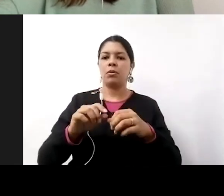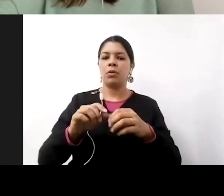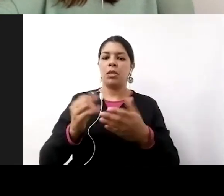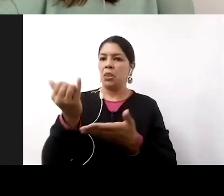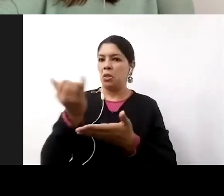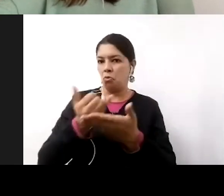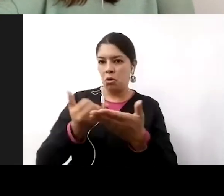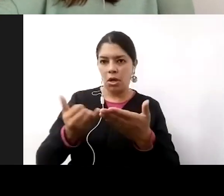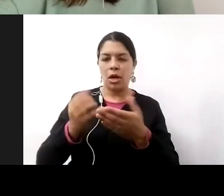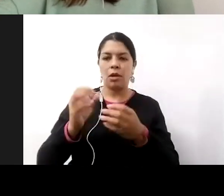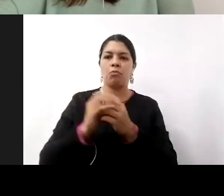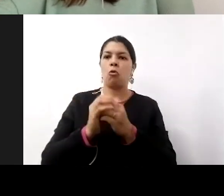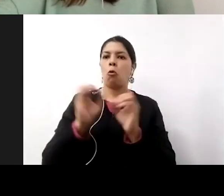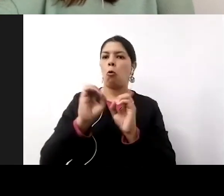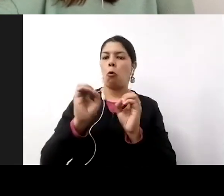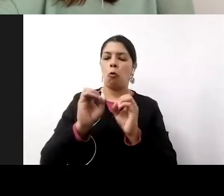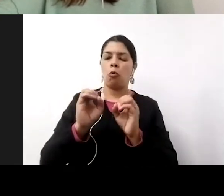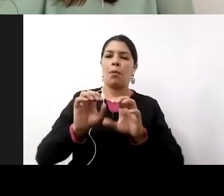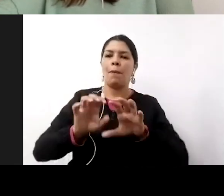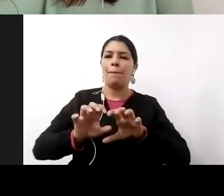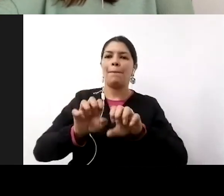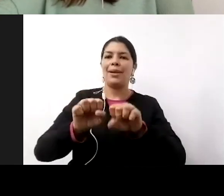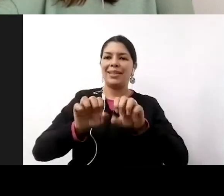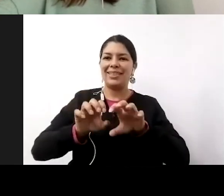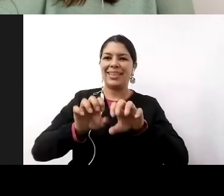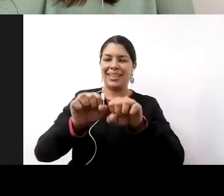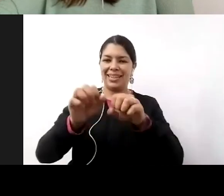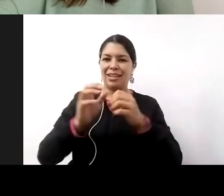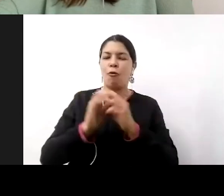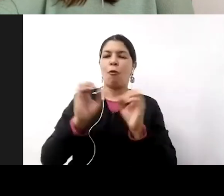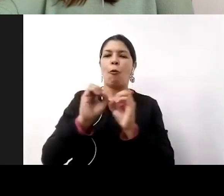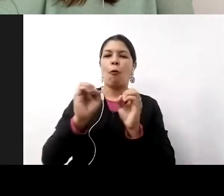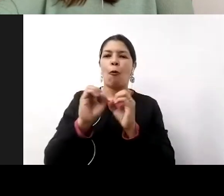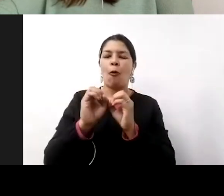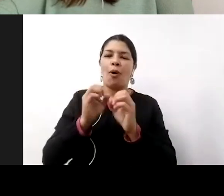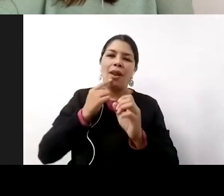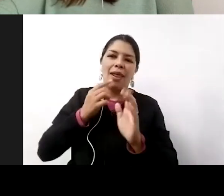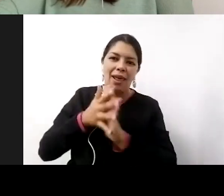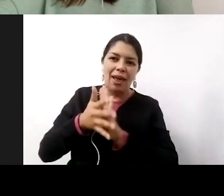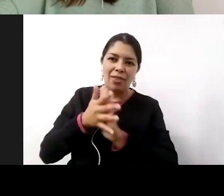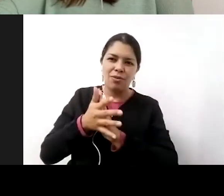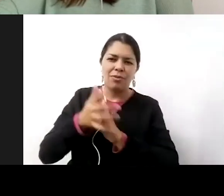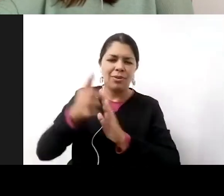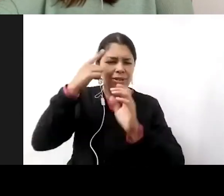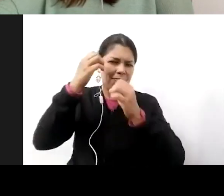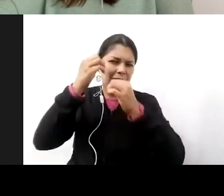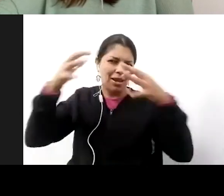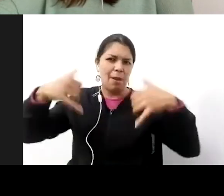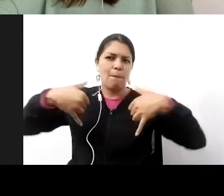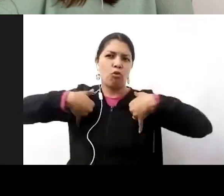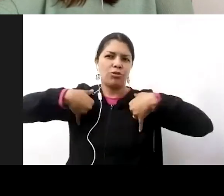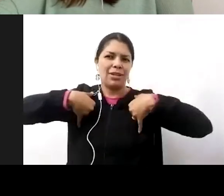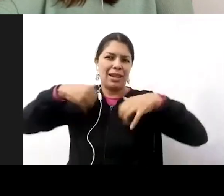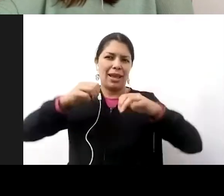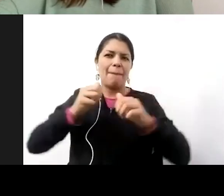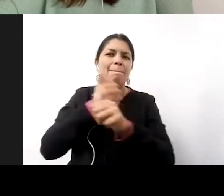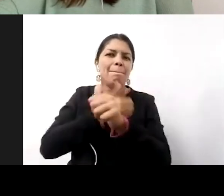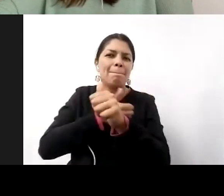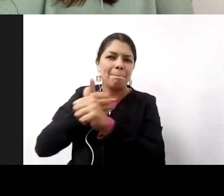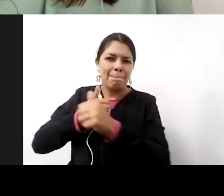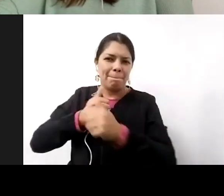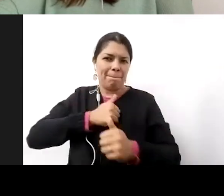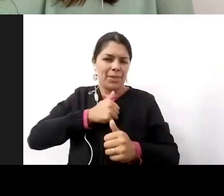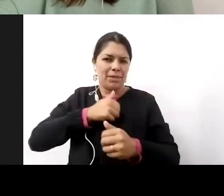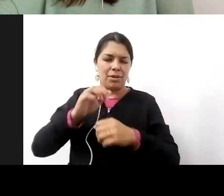de relato, imaginarse una mochila, su mochila. Y adentro, si dibujan, van a dibujar o